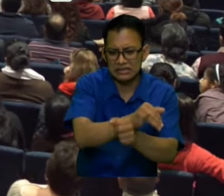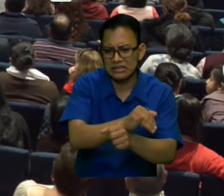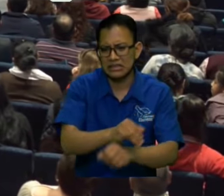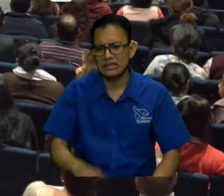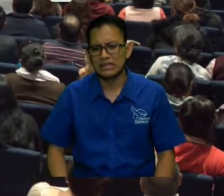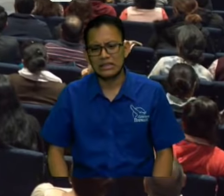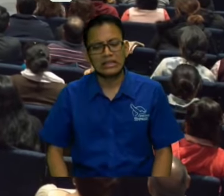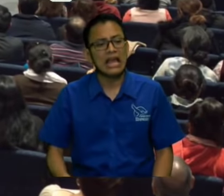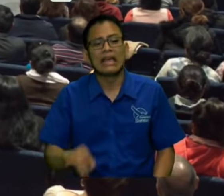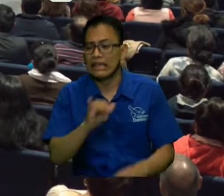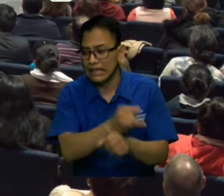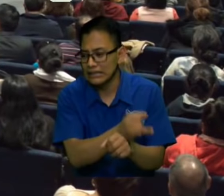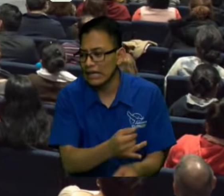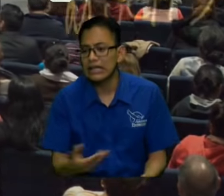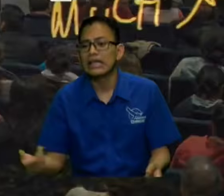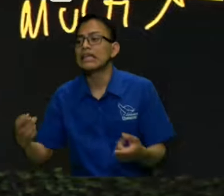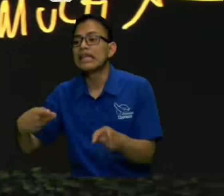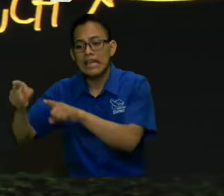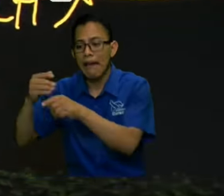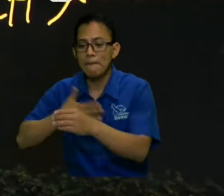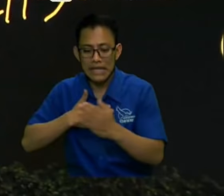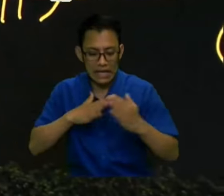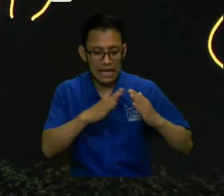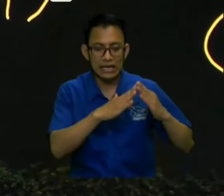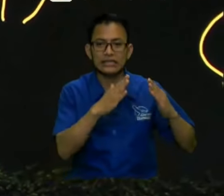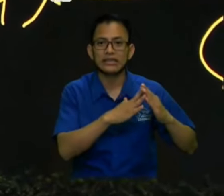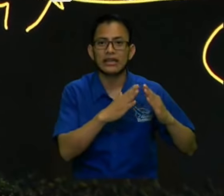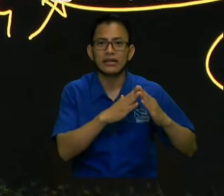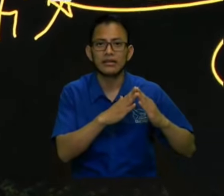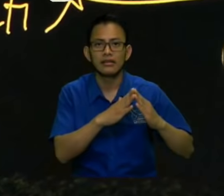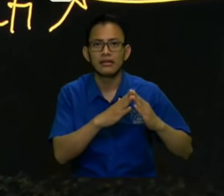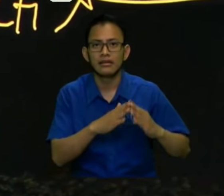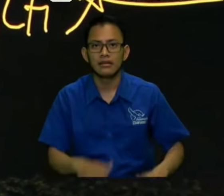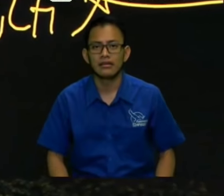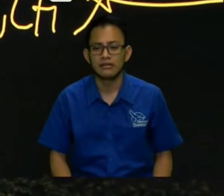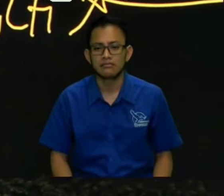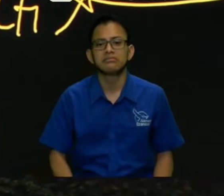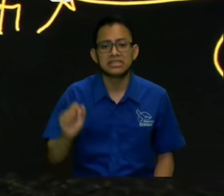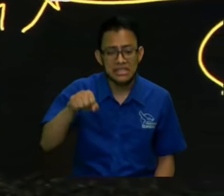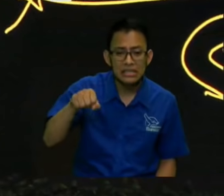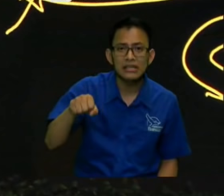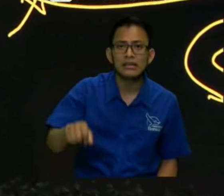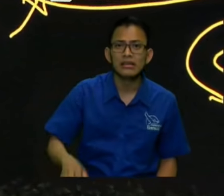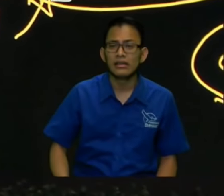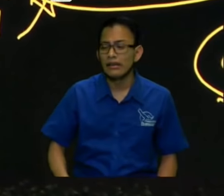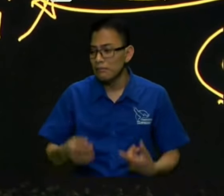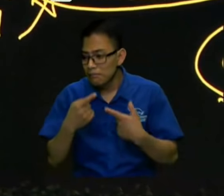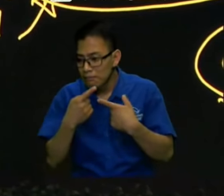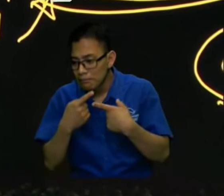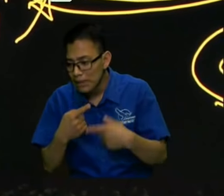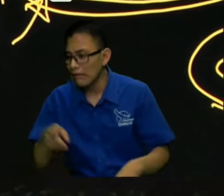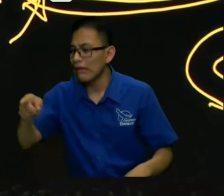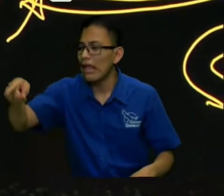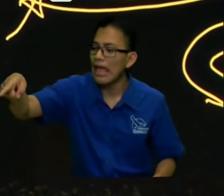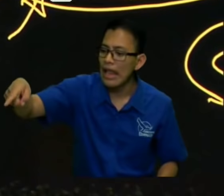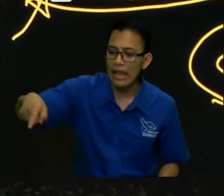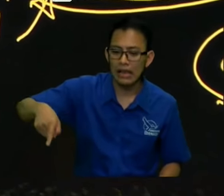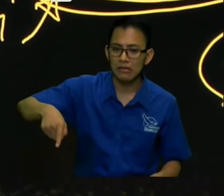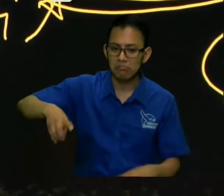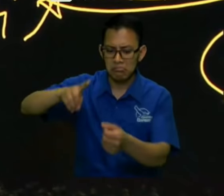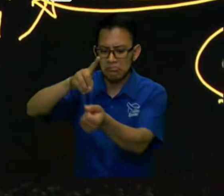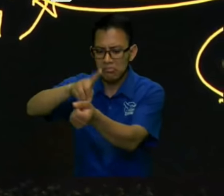cuatro paredes. Sí, sí, así como la profesión de él tuvo que salir de las cuatro paredes, pero primero tuvo que pasar como 15 años